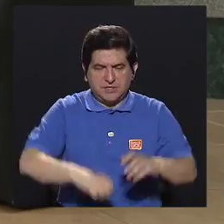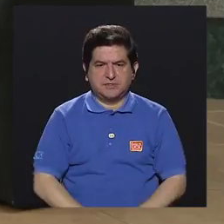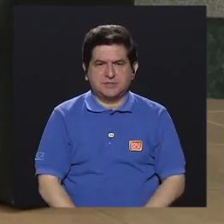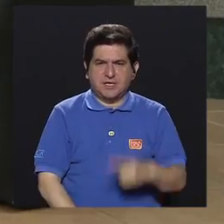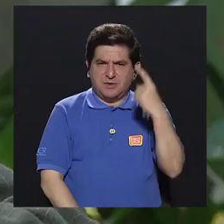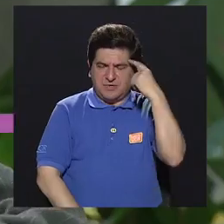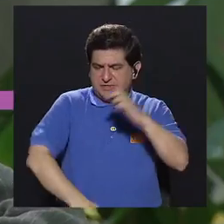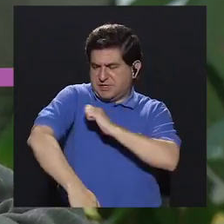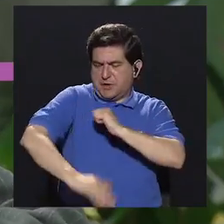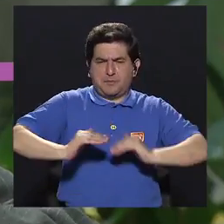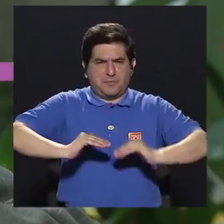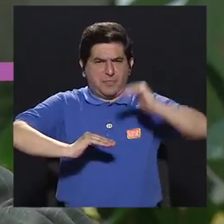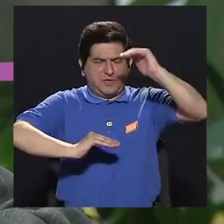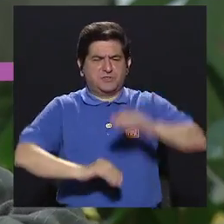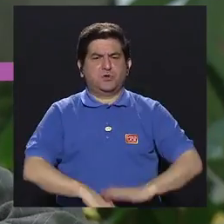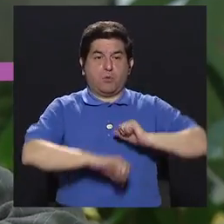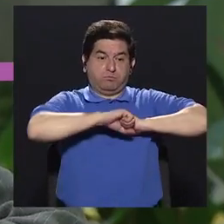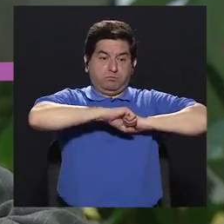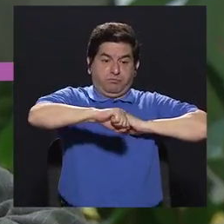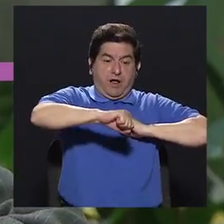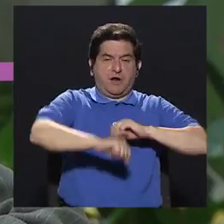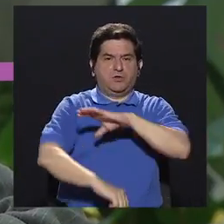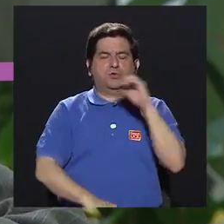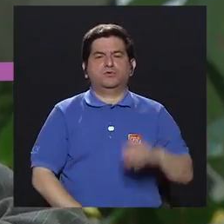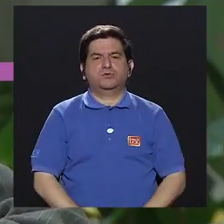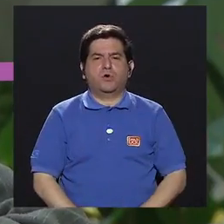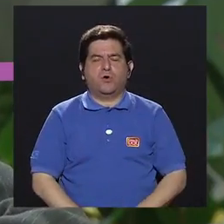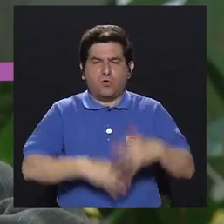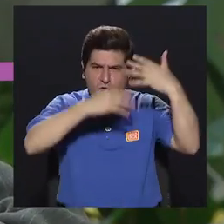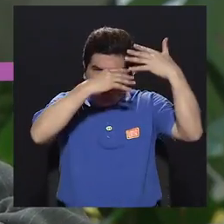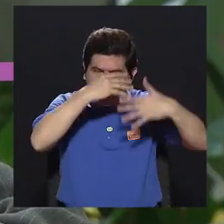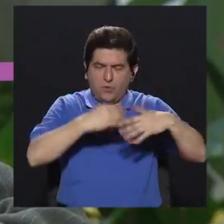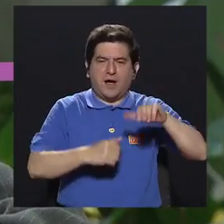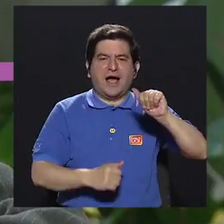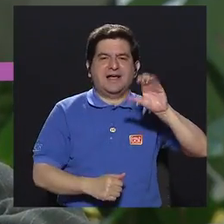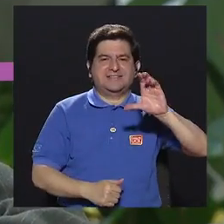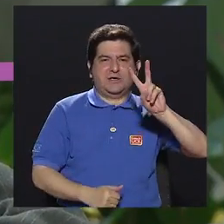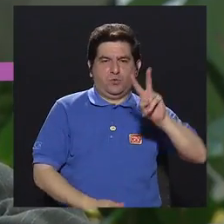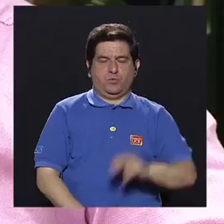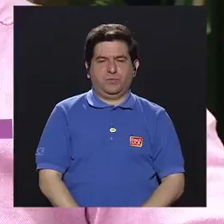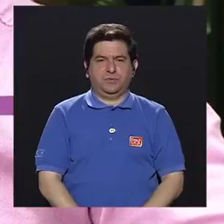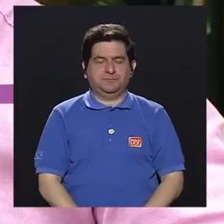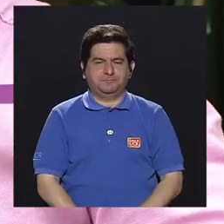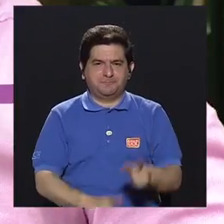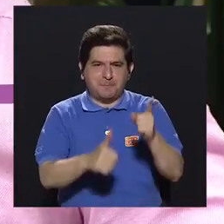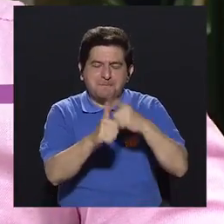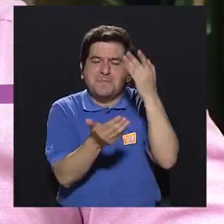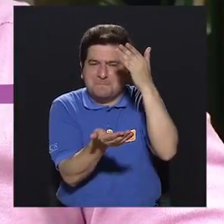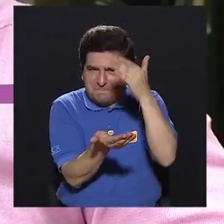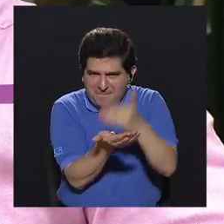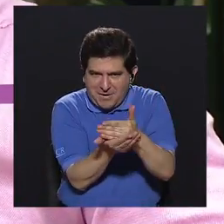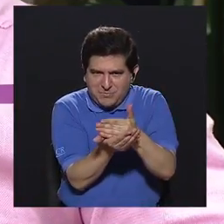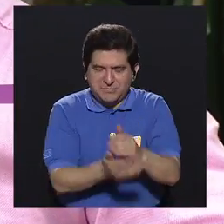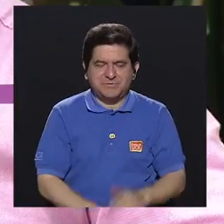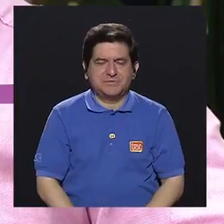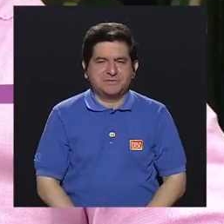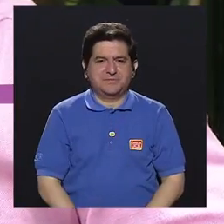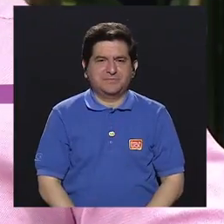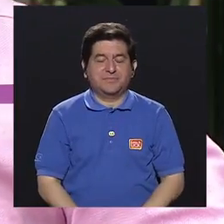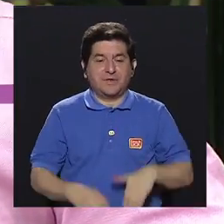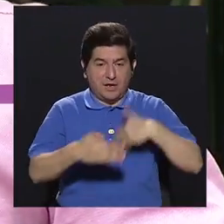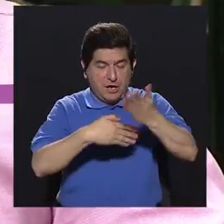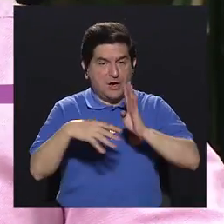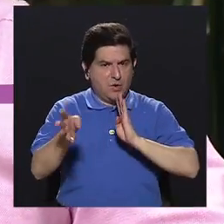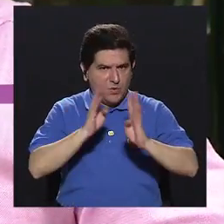estamos hablando de presiones altas, infartos o los derrames cerebrovasculares. Sí. Jenny, tenemos que hacer una primera pausa para